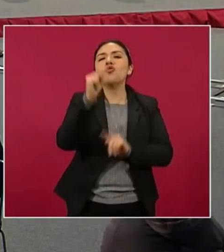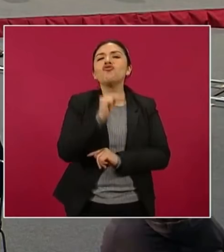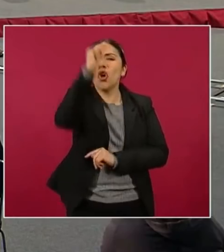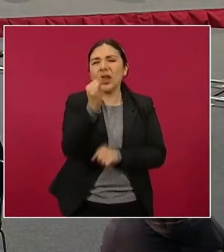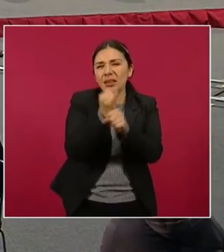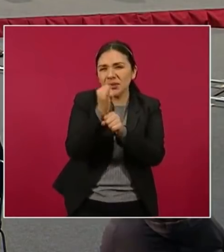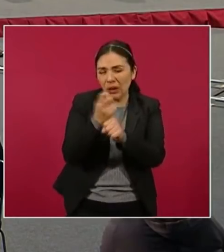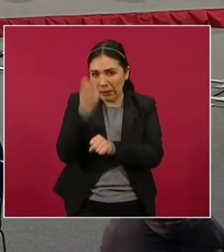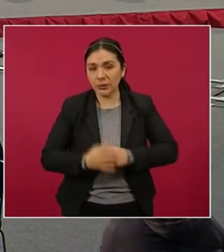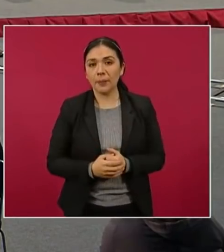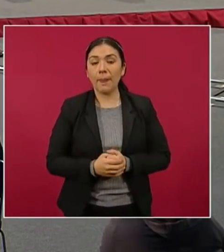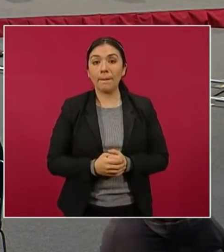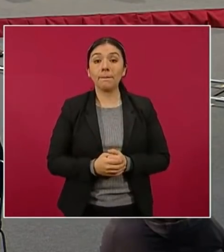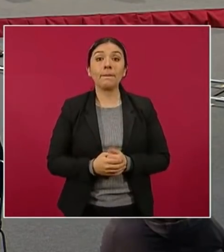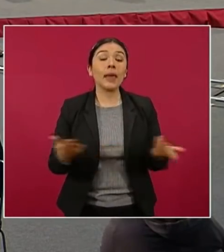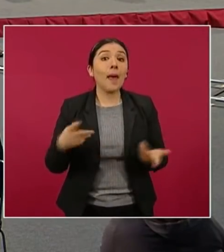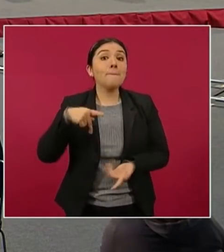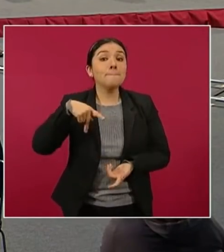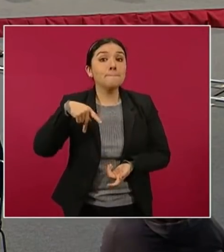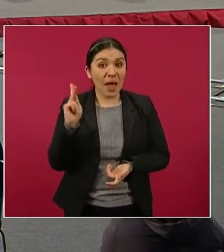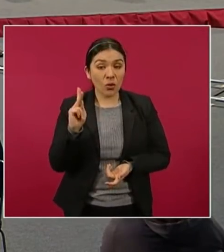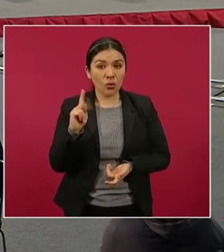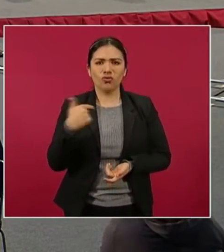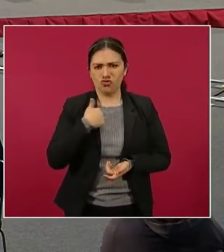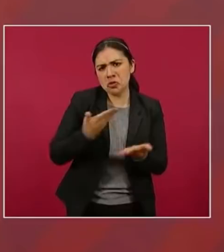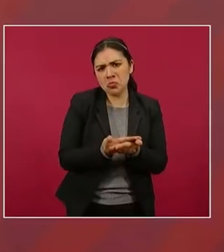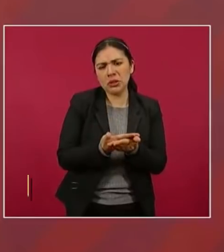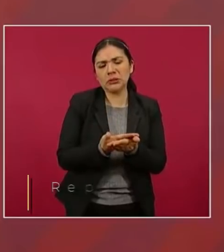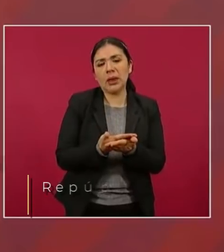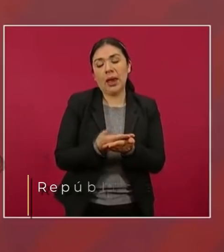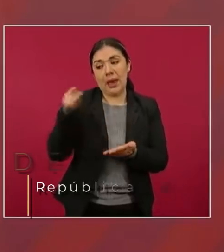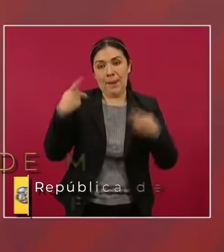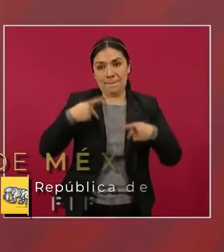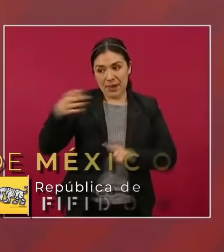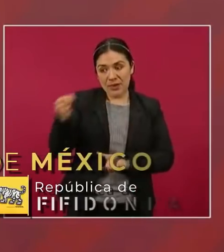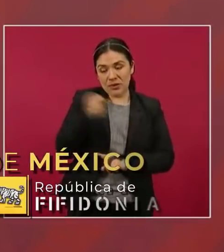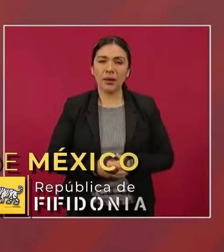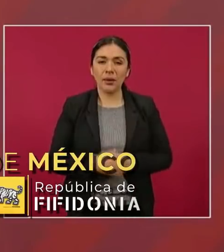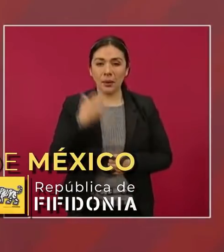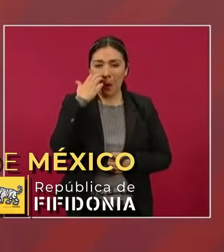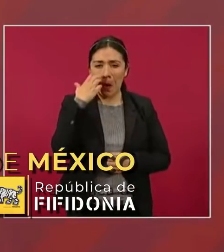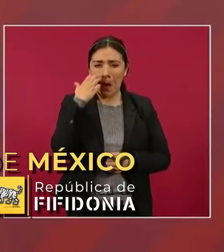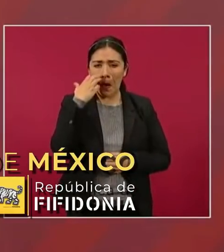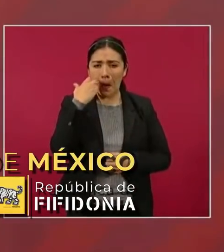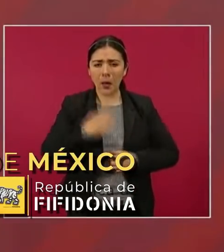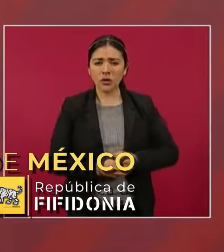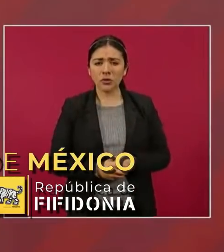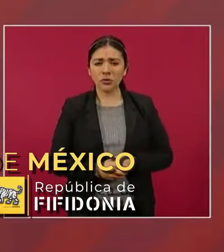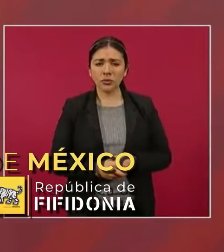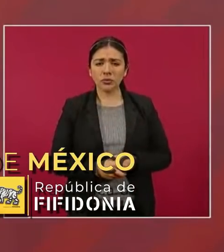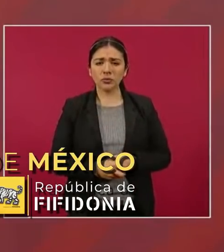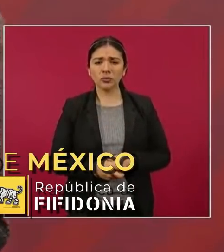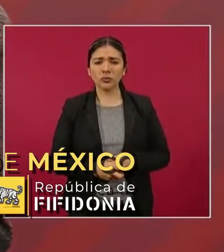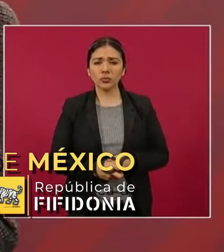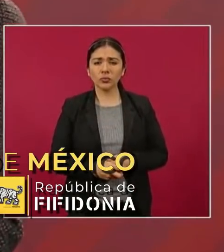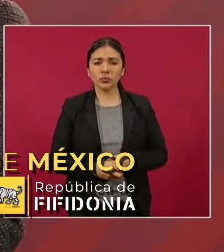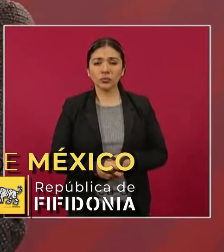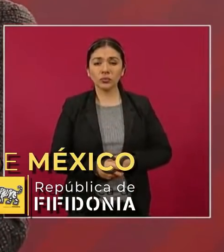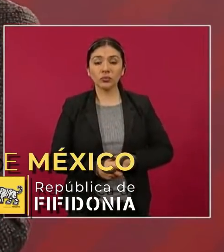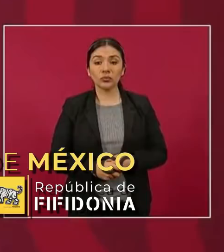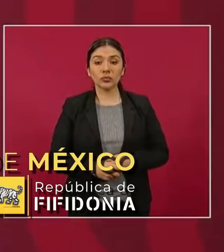nivel. Pero resulta que lo propusimos para embajador y, como si fuese